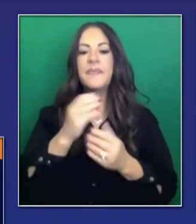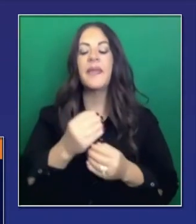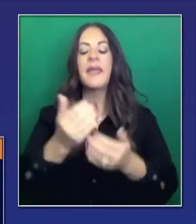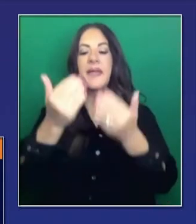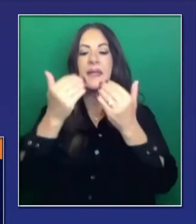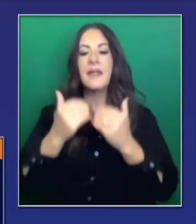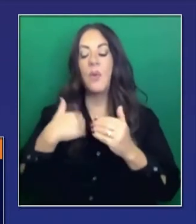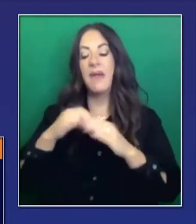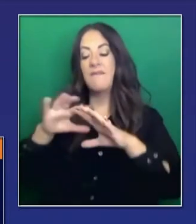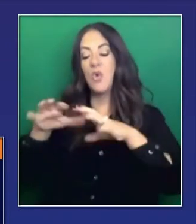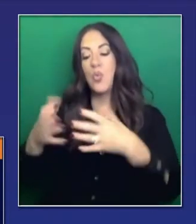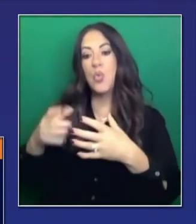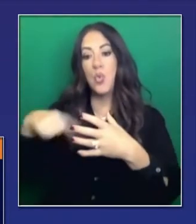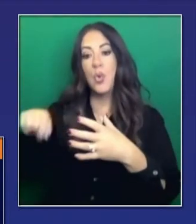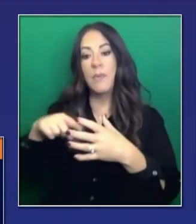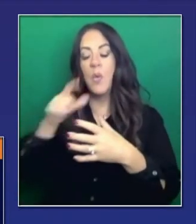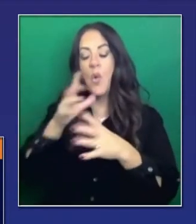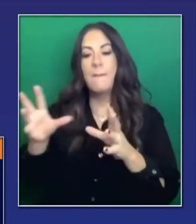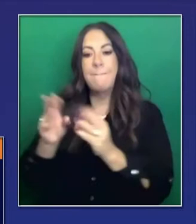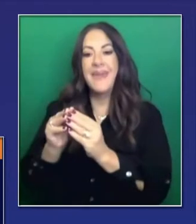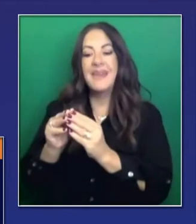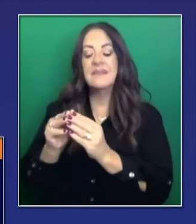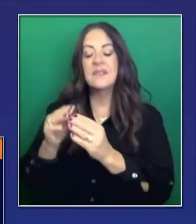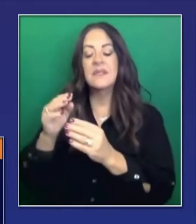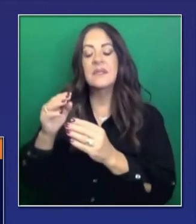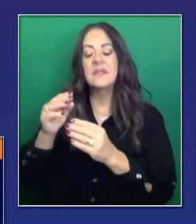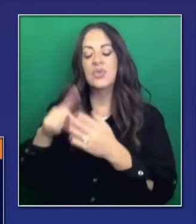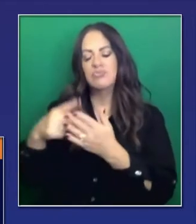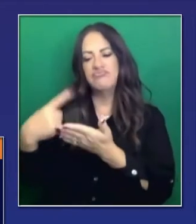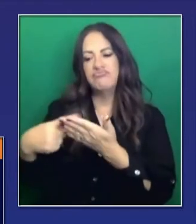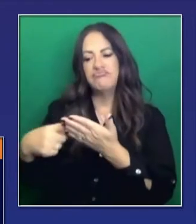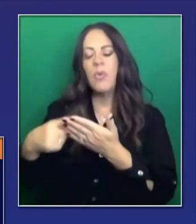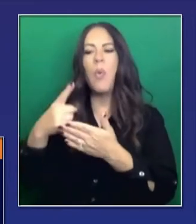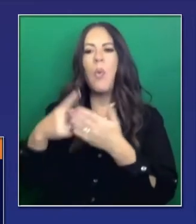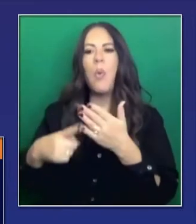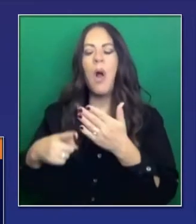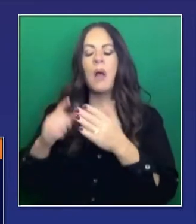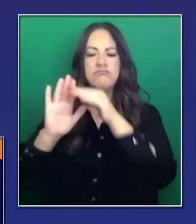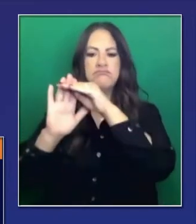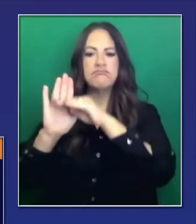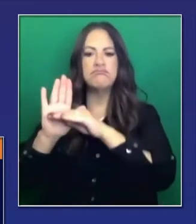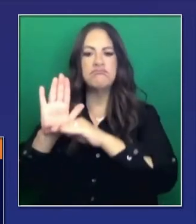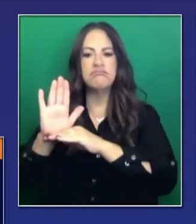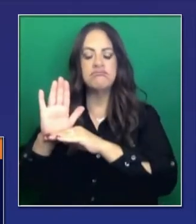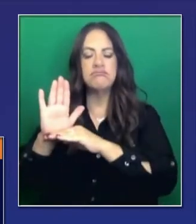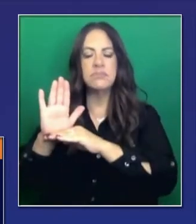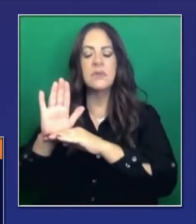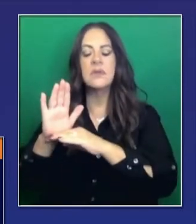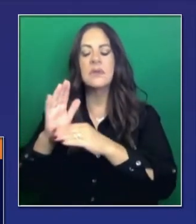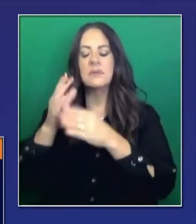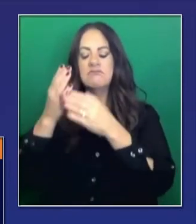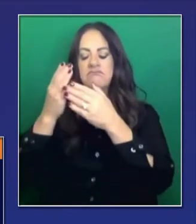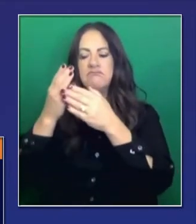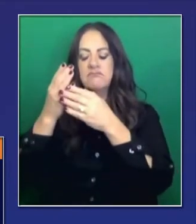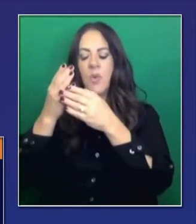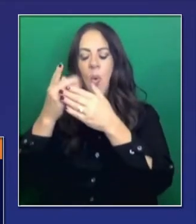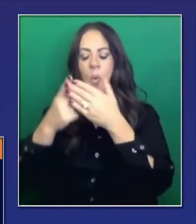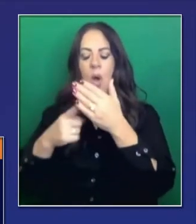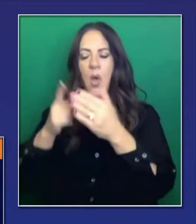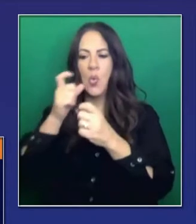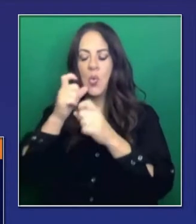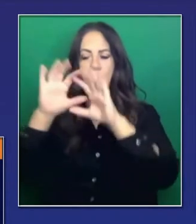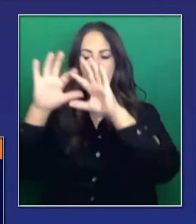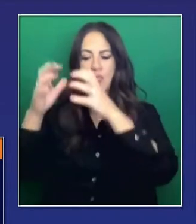vacunas, el grupo para dictar pautas va a finalizar la fase 1B. Actualmente estamos en